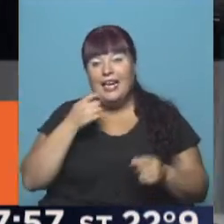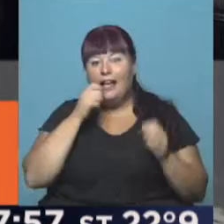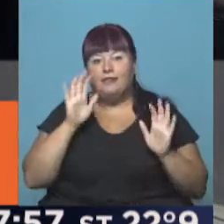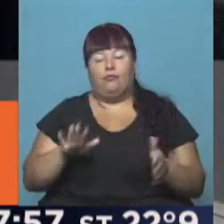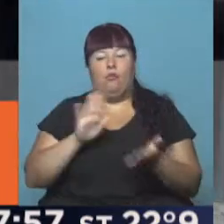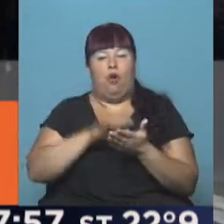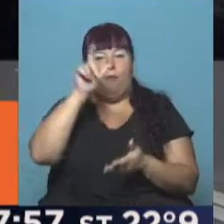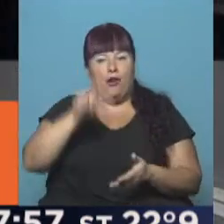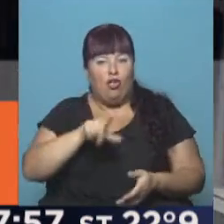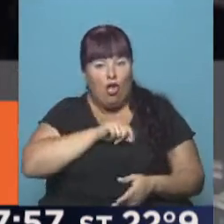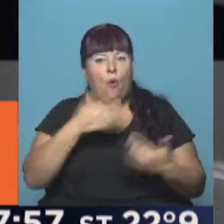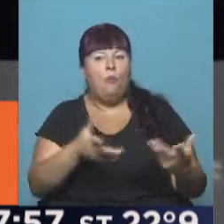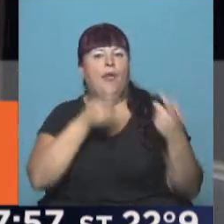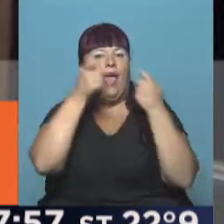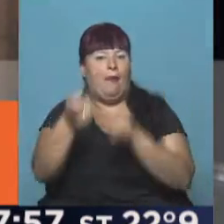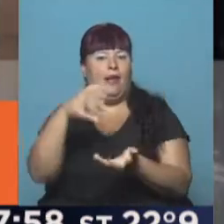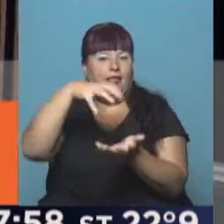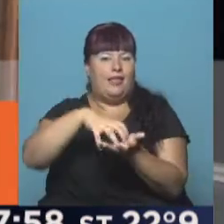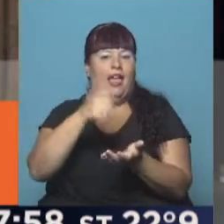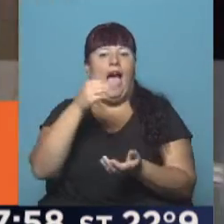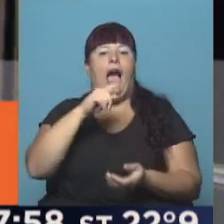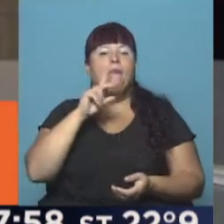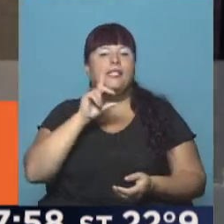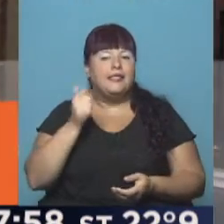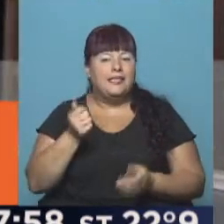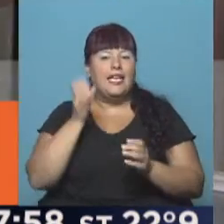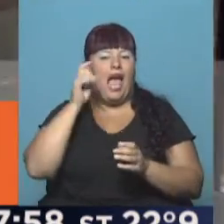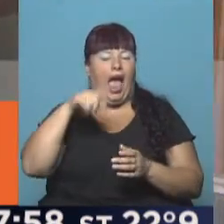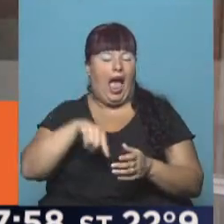esta persona puede apoyar a la sede local de Amnistía Internacional,